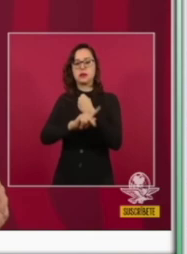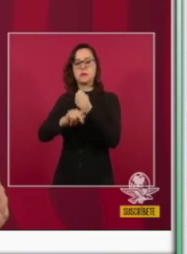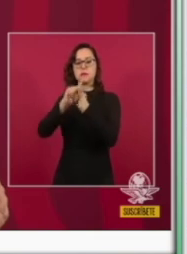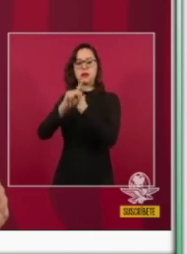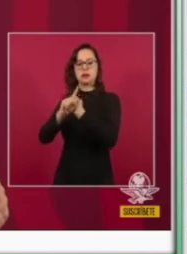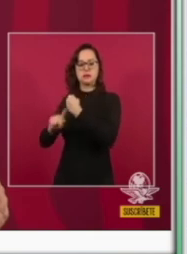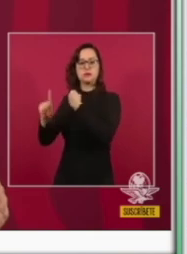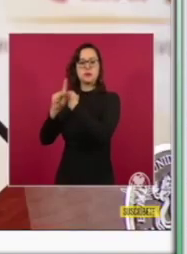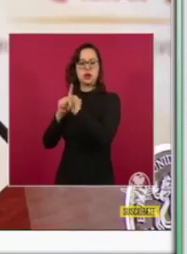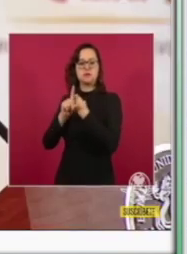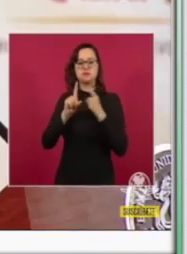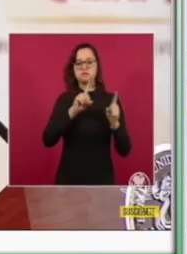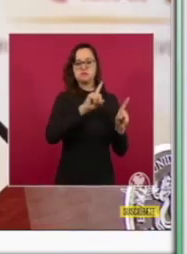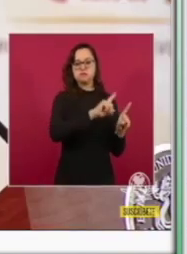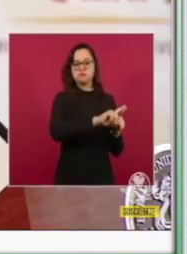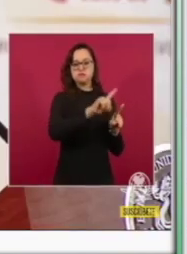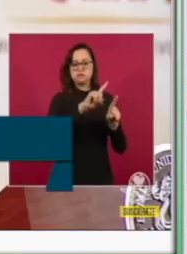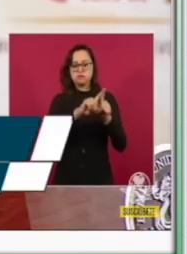con